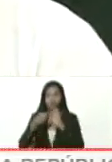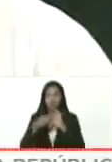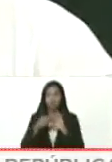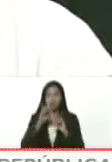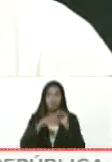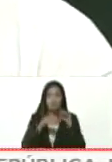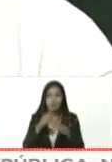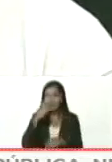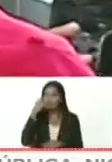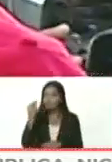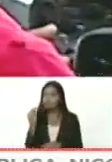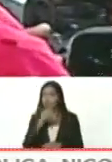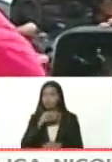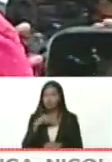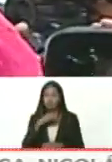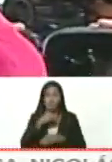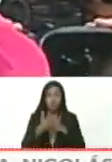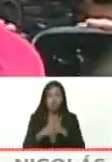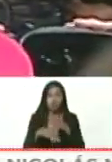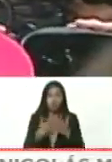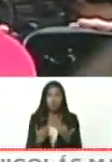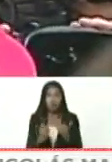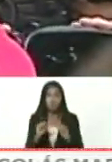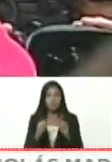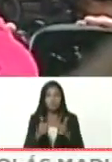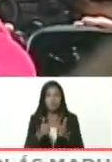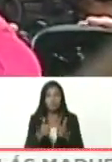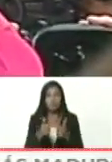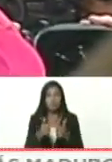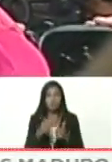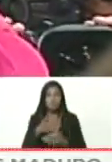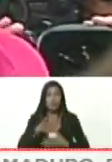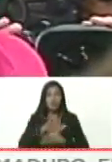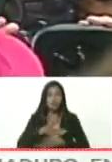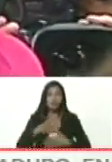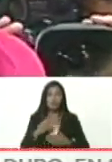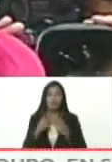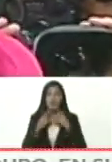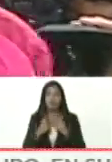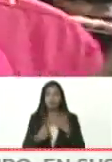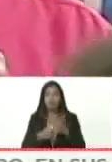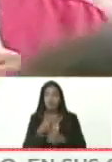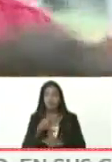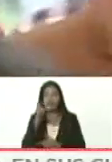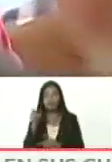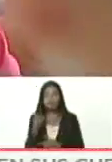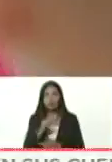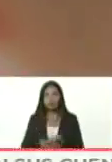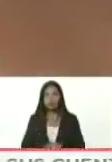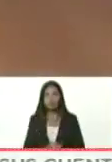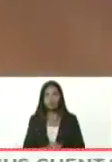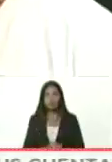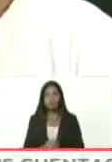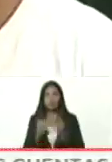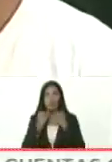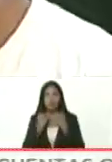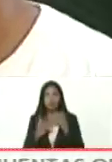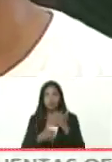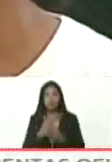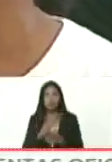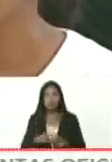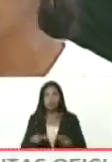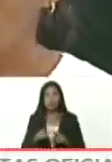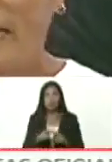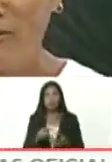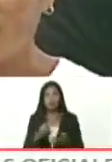Ezequiel Zamora, montamos el proyecto y nuestro inicio va a ser para beneficiar a un consejo ¿y el financiamiento? Comunal. ¿Y el financiamiento? Por ¿qué Consejo pasó con Federal el financiamiento?